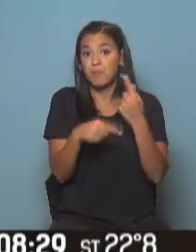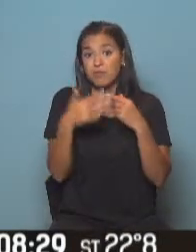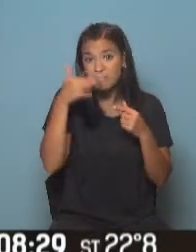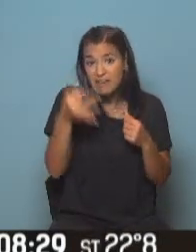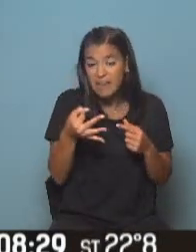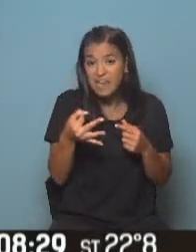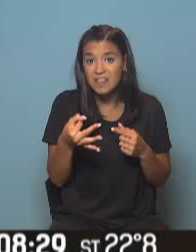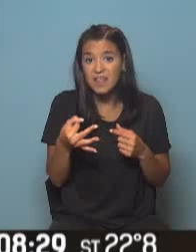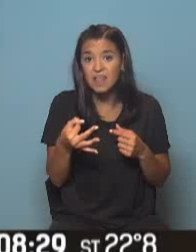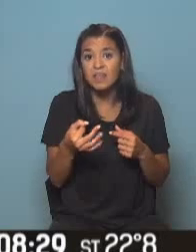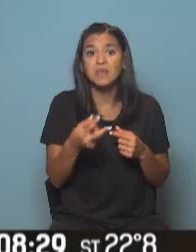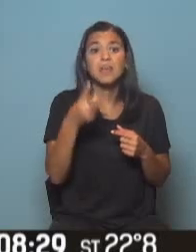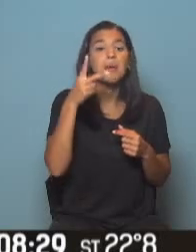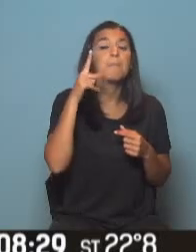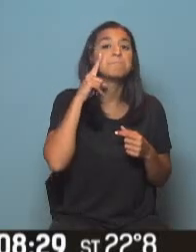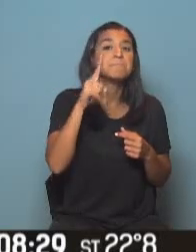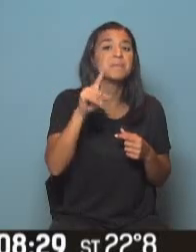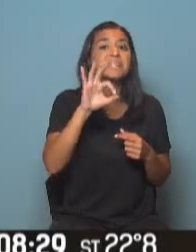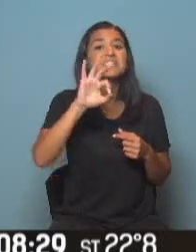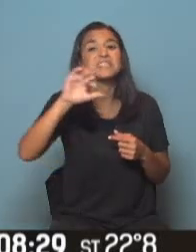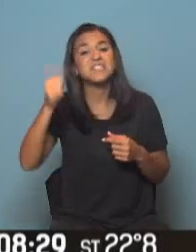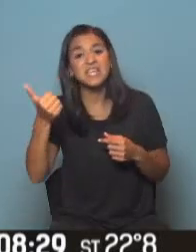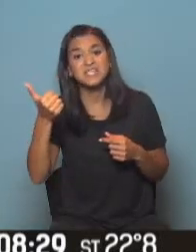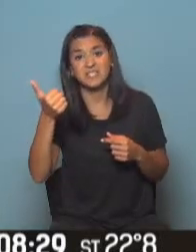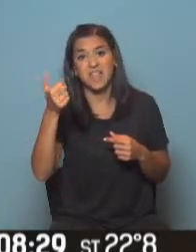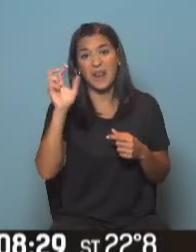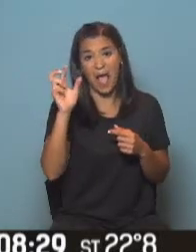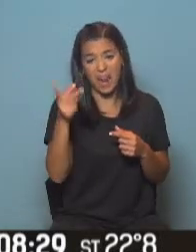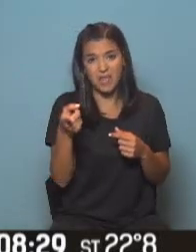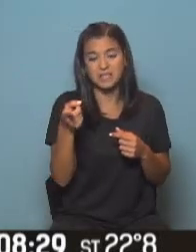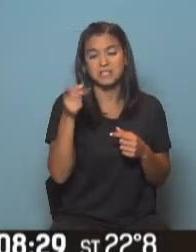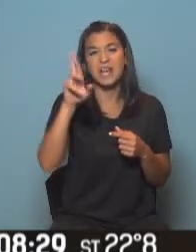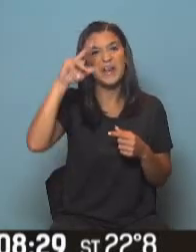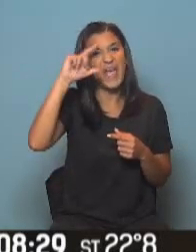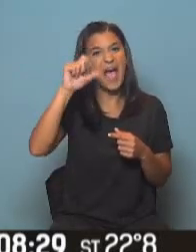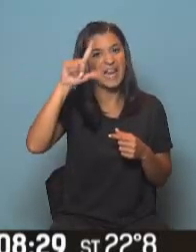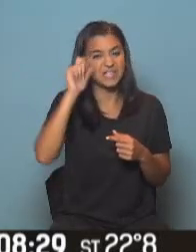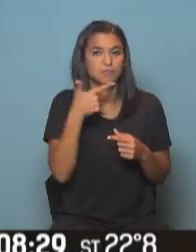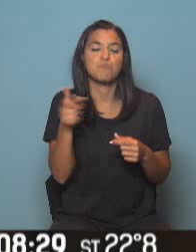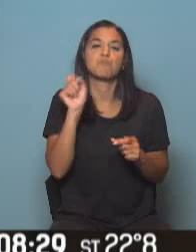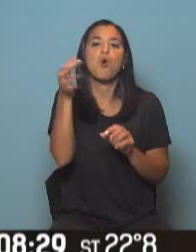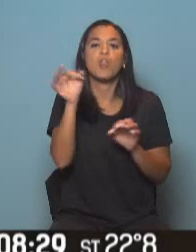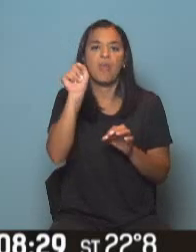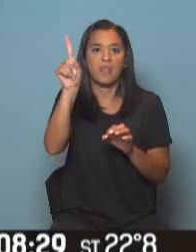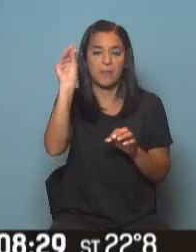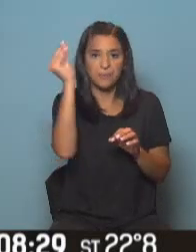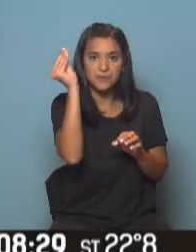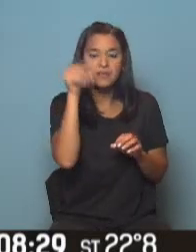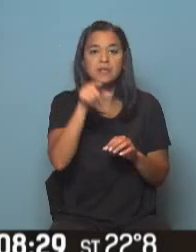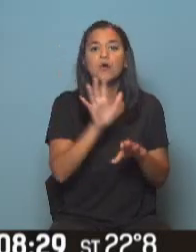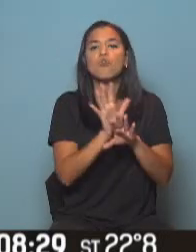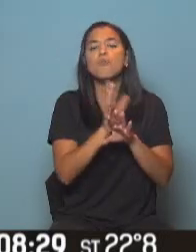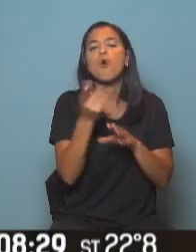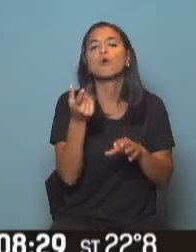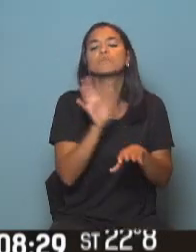hablando de 100 reales que se había dicho a 998 que para ponértelo en valores de Argentina son